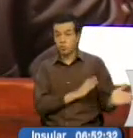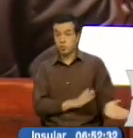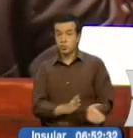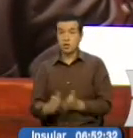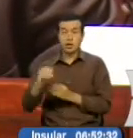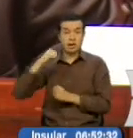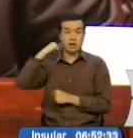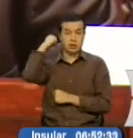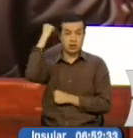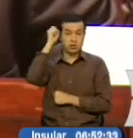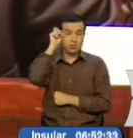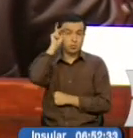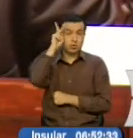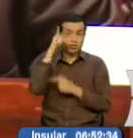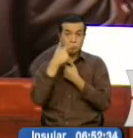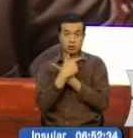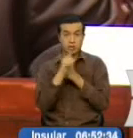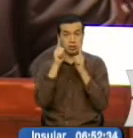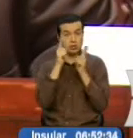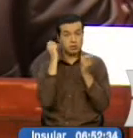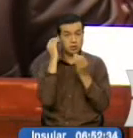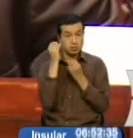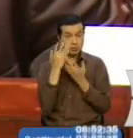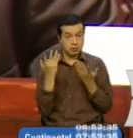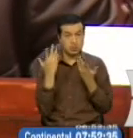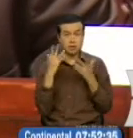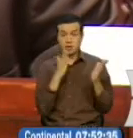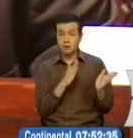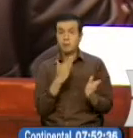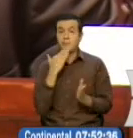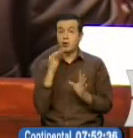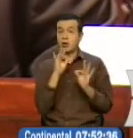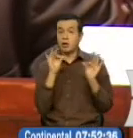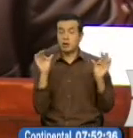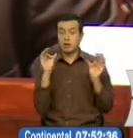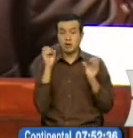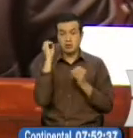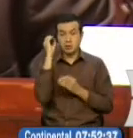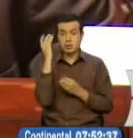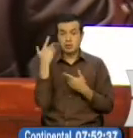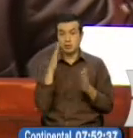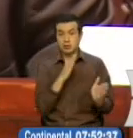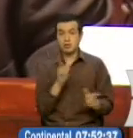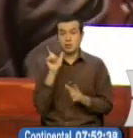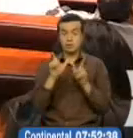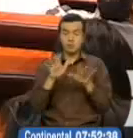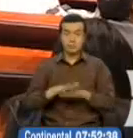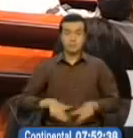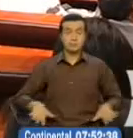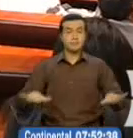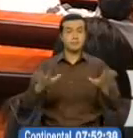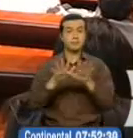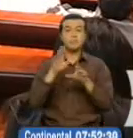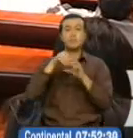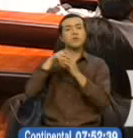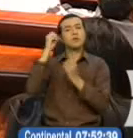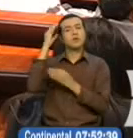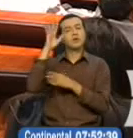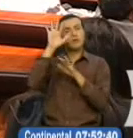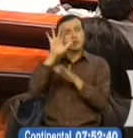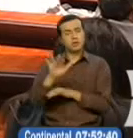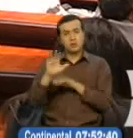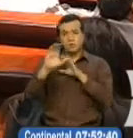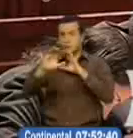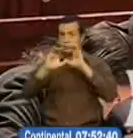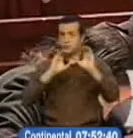los derechos de opinión y libertad de expresión, y ha permitido mejorar la calidad de la información ofrecida a la ciudadanía. En su intervención, el secretario